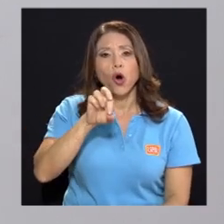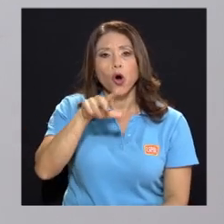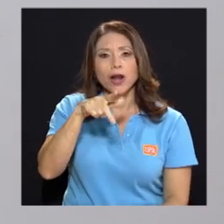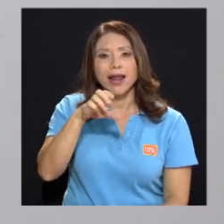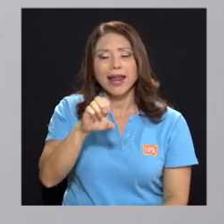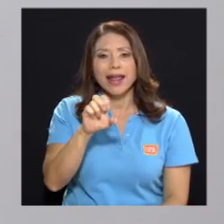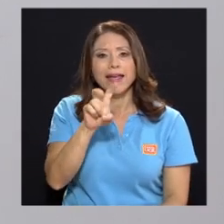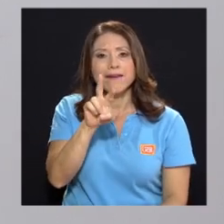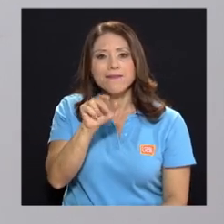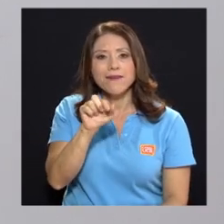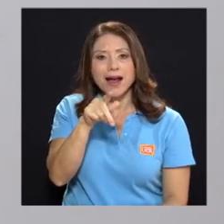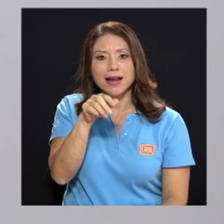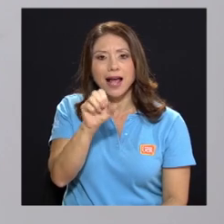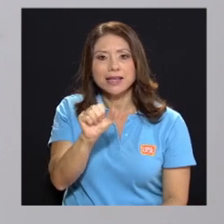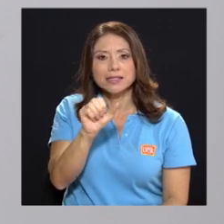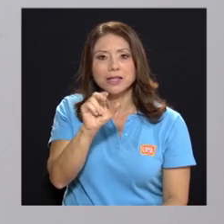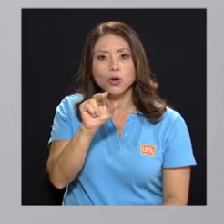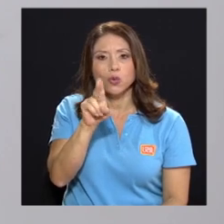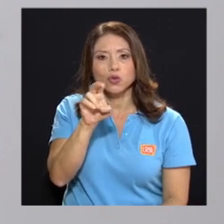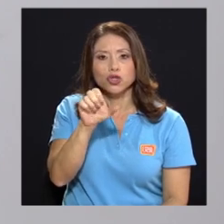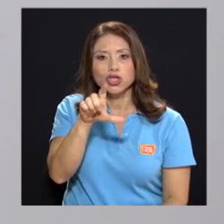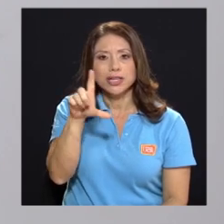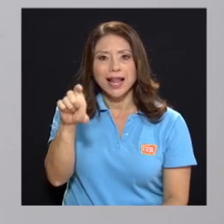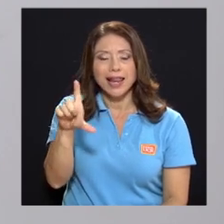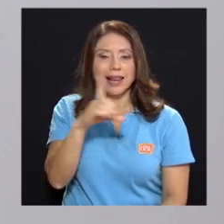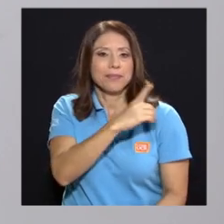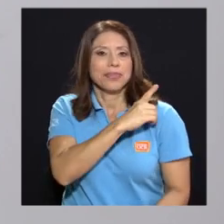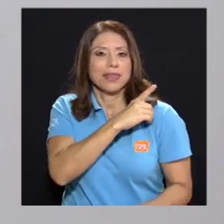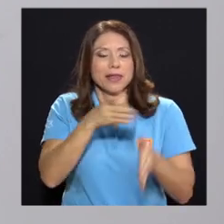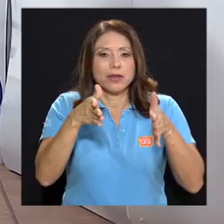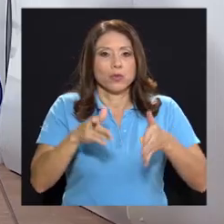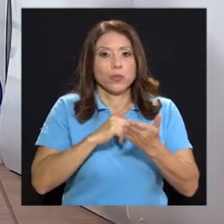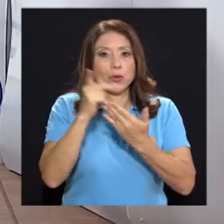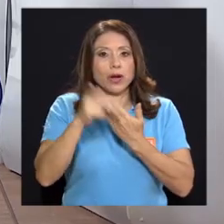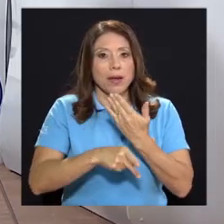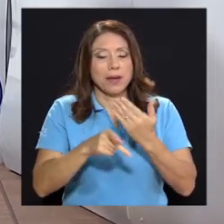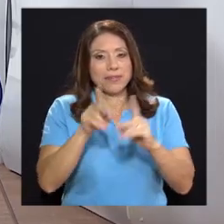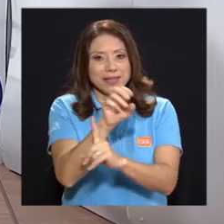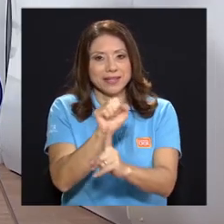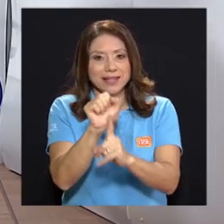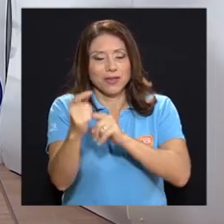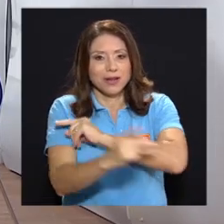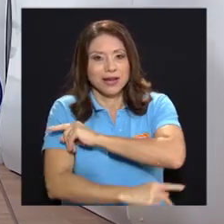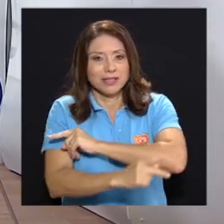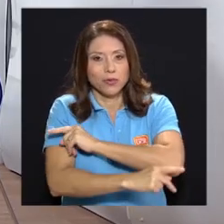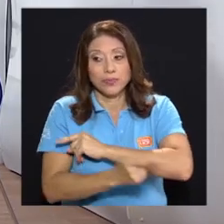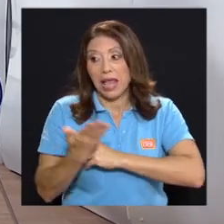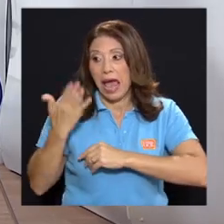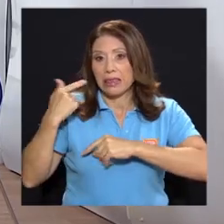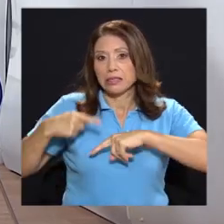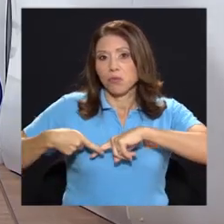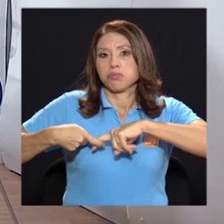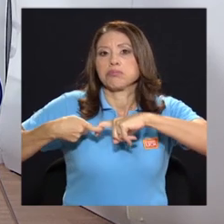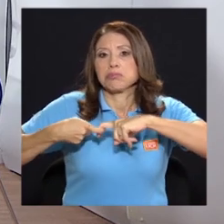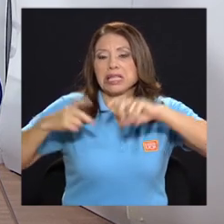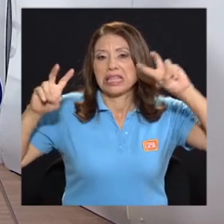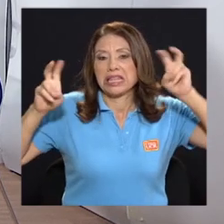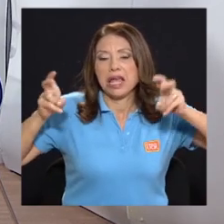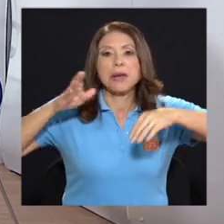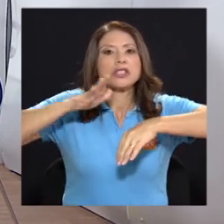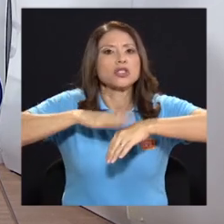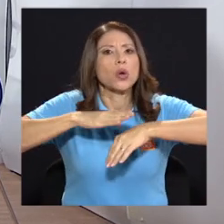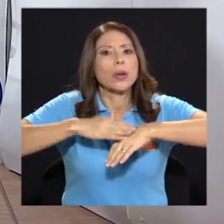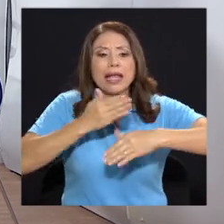quien es el director del programa del estado de la nación don jorge dejamos inconcluso el tema de la ruptura